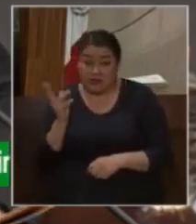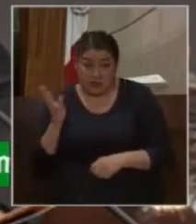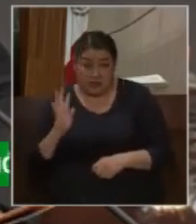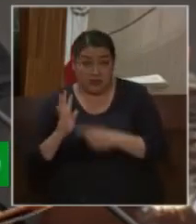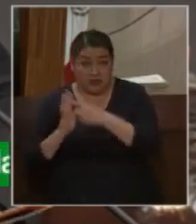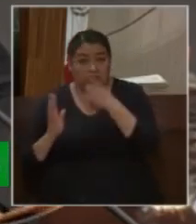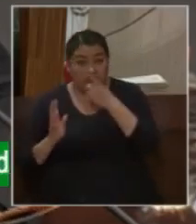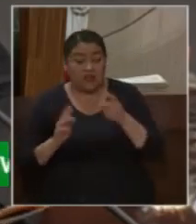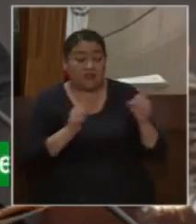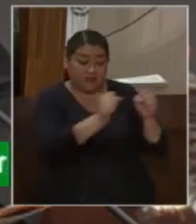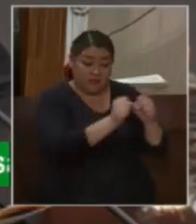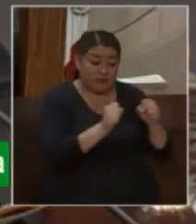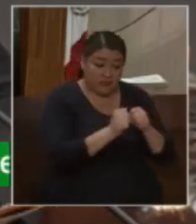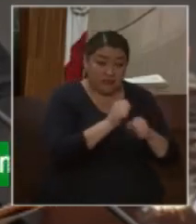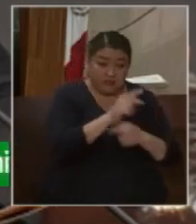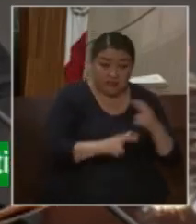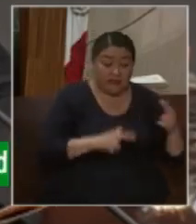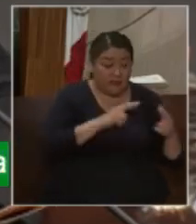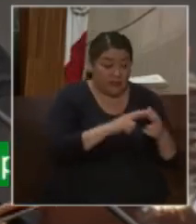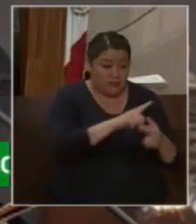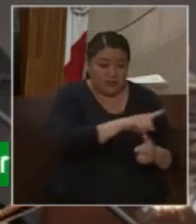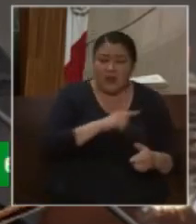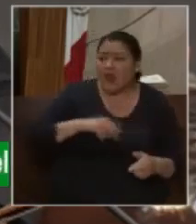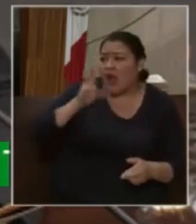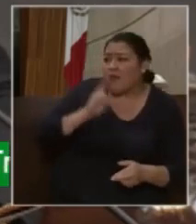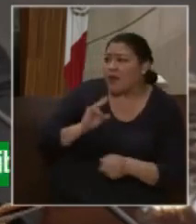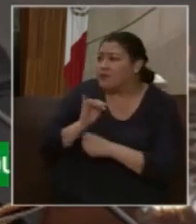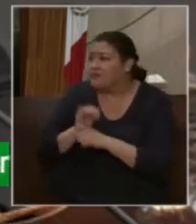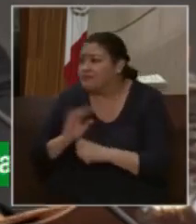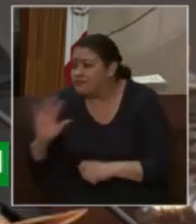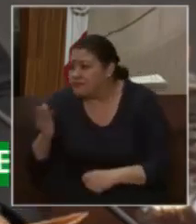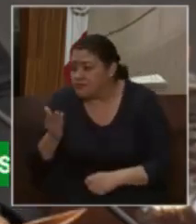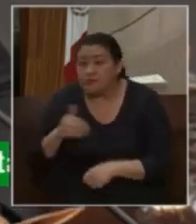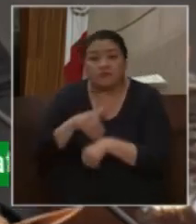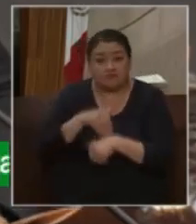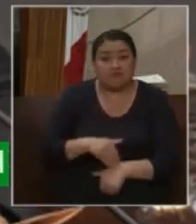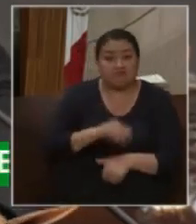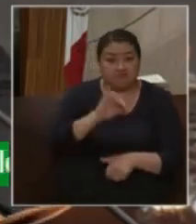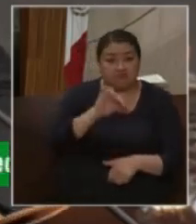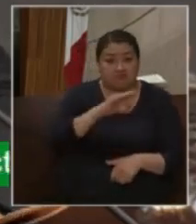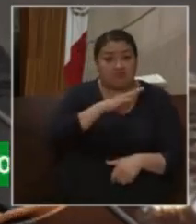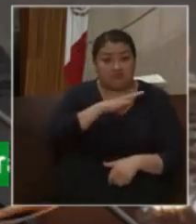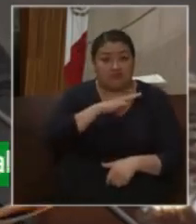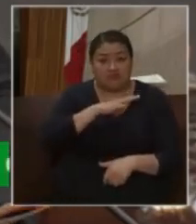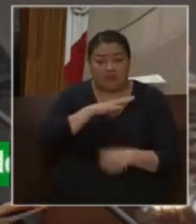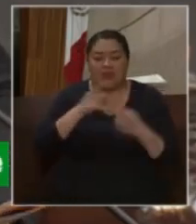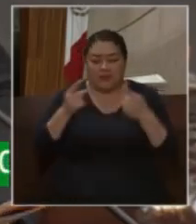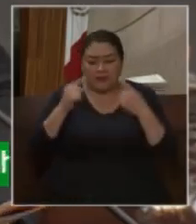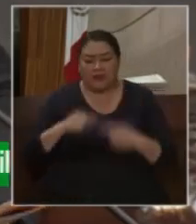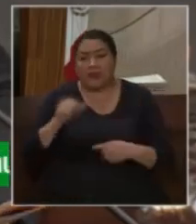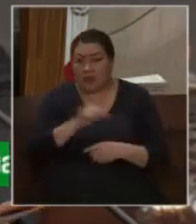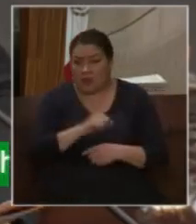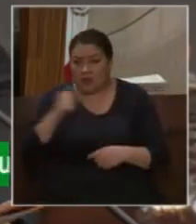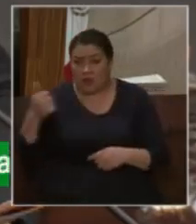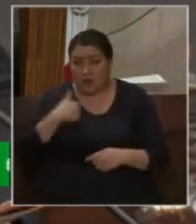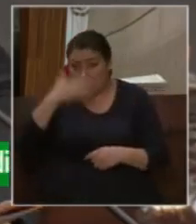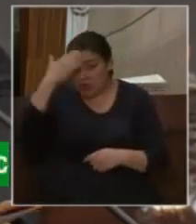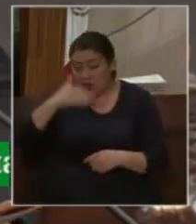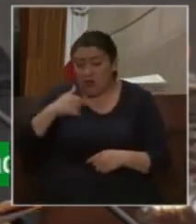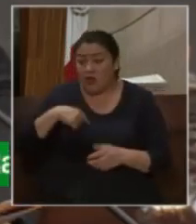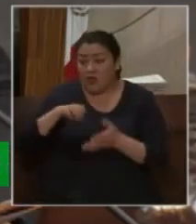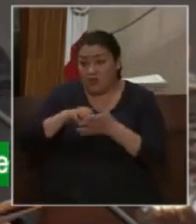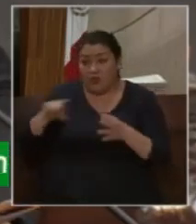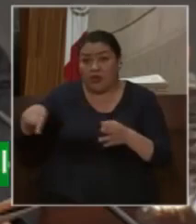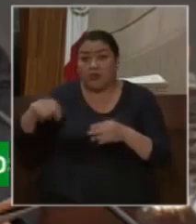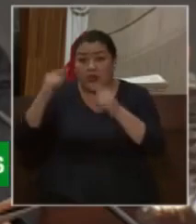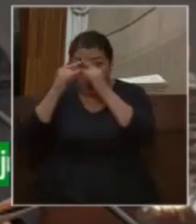actora, la Sala Regional sí atendió la petición de inaplicar el mencionado precepto legal. Por otra parte, se considera que la exigencia de